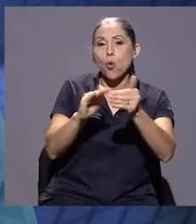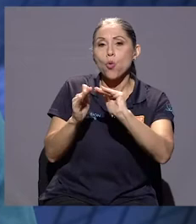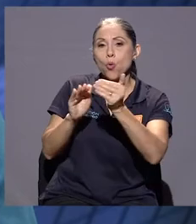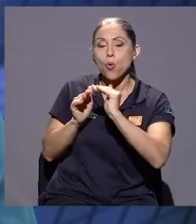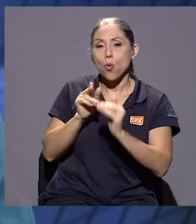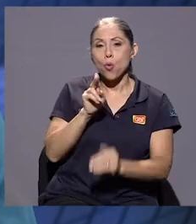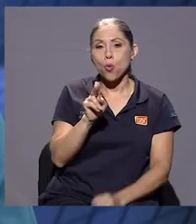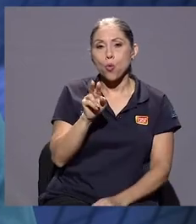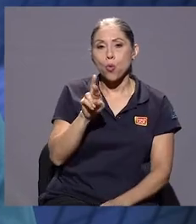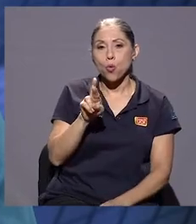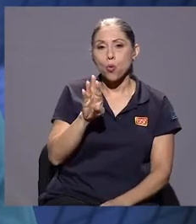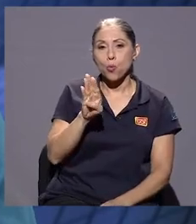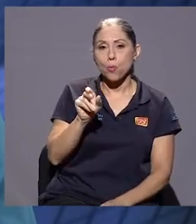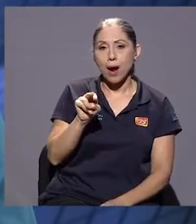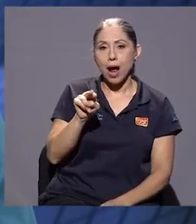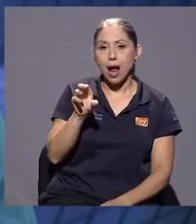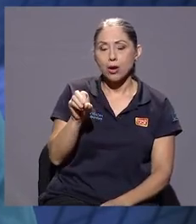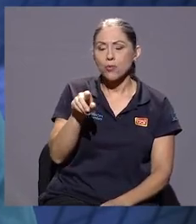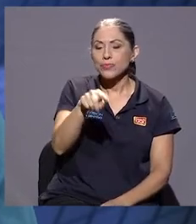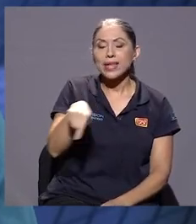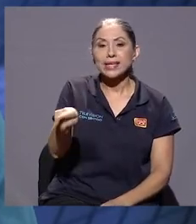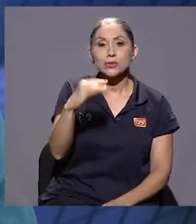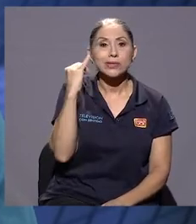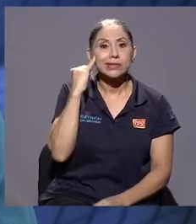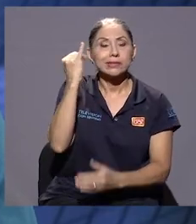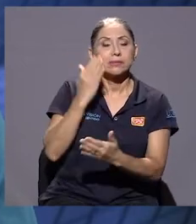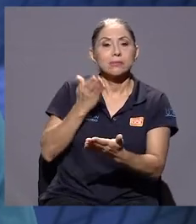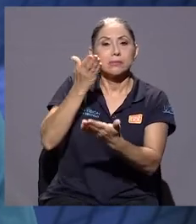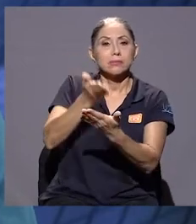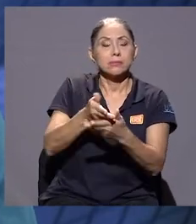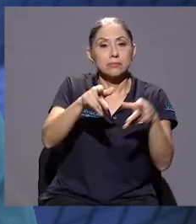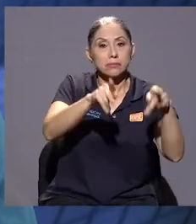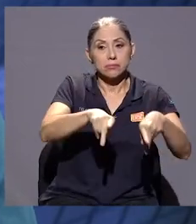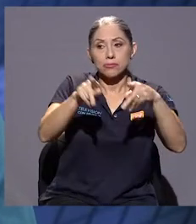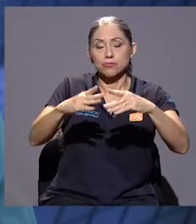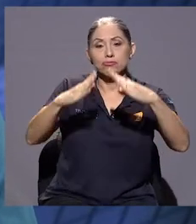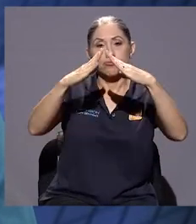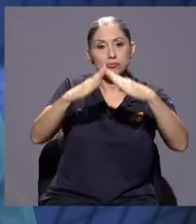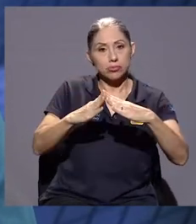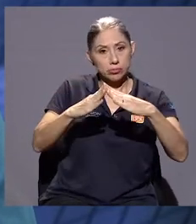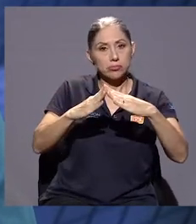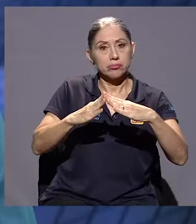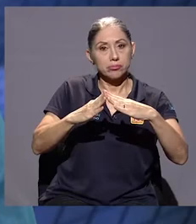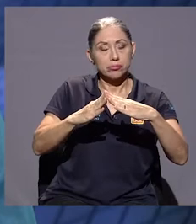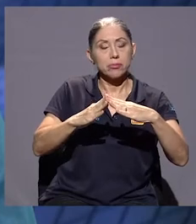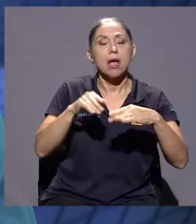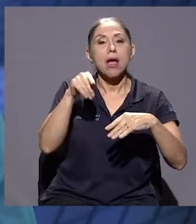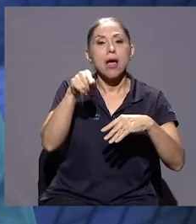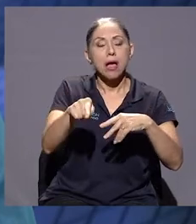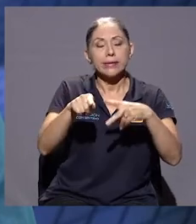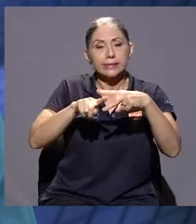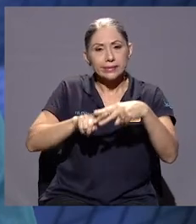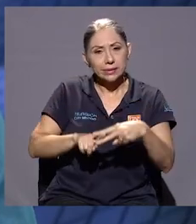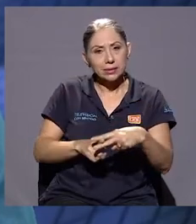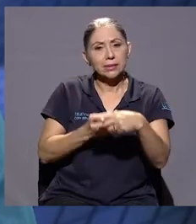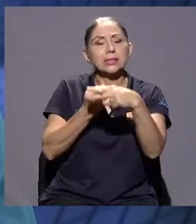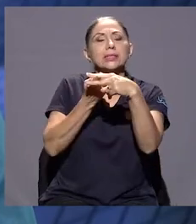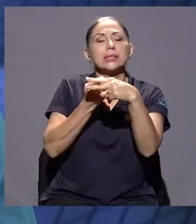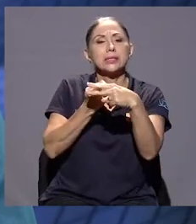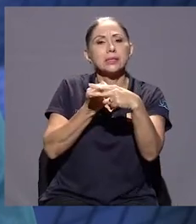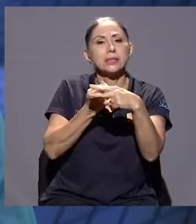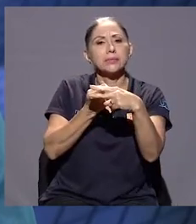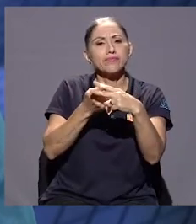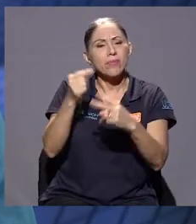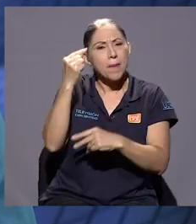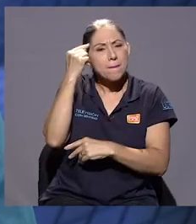mencionado es una iniciativa ciudadana que nace quizás sigamos pensando en la necesidad